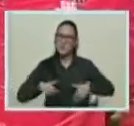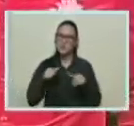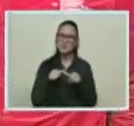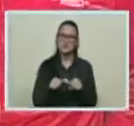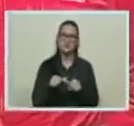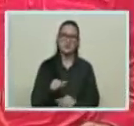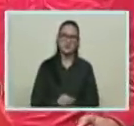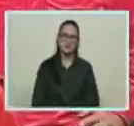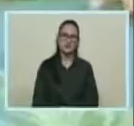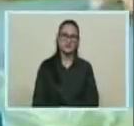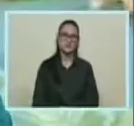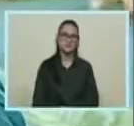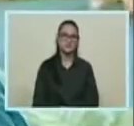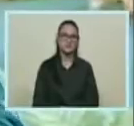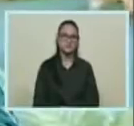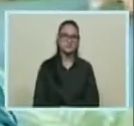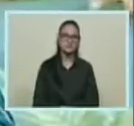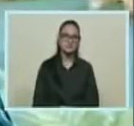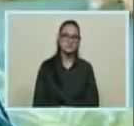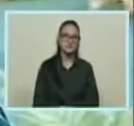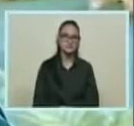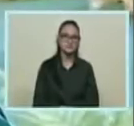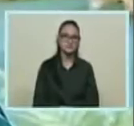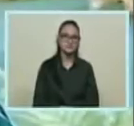toque pasar y que hemos pasado.